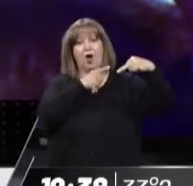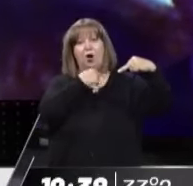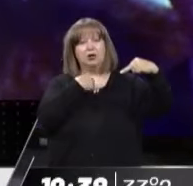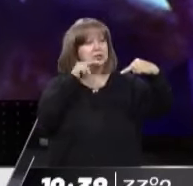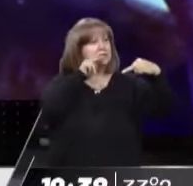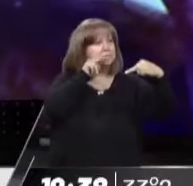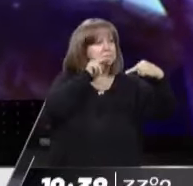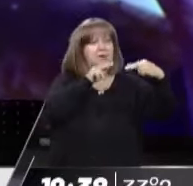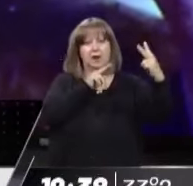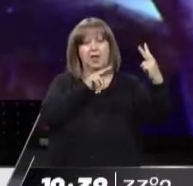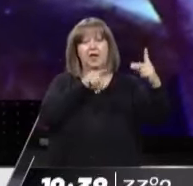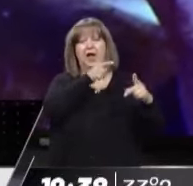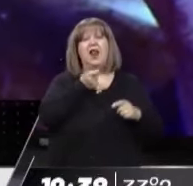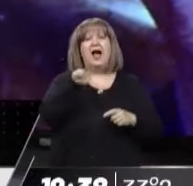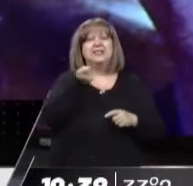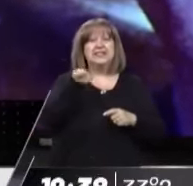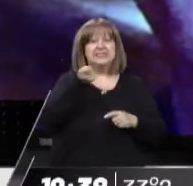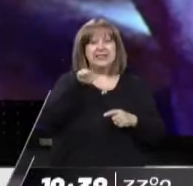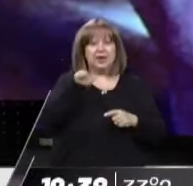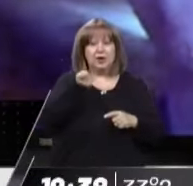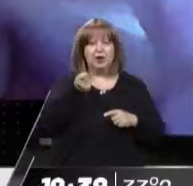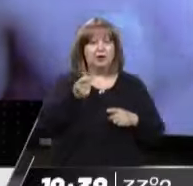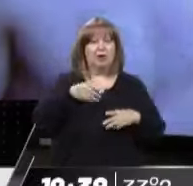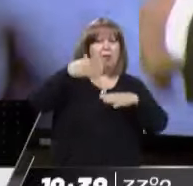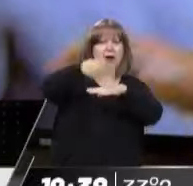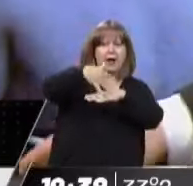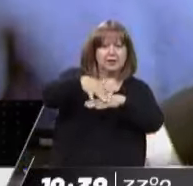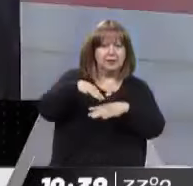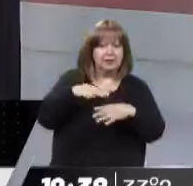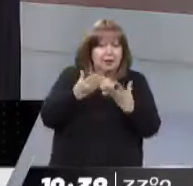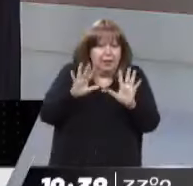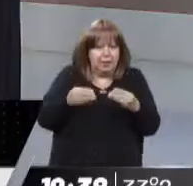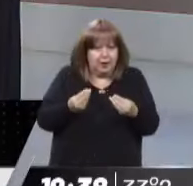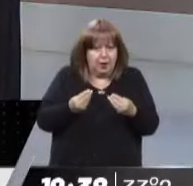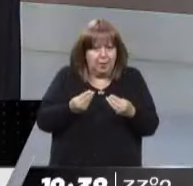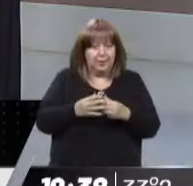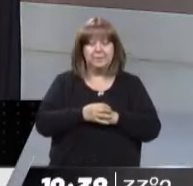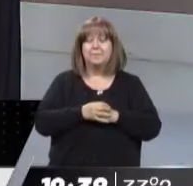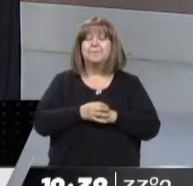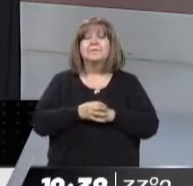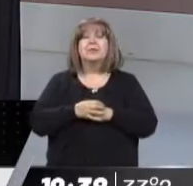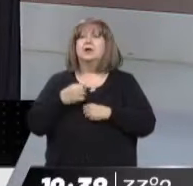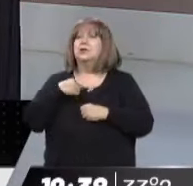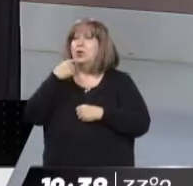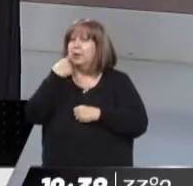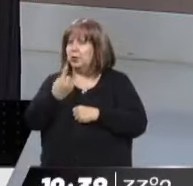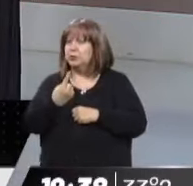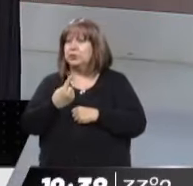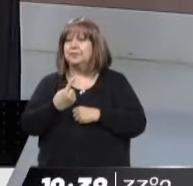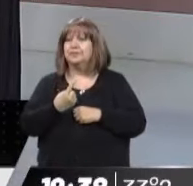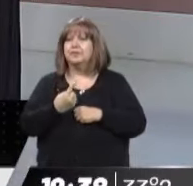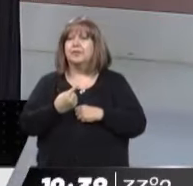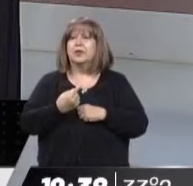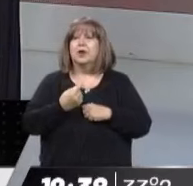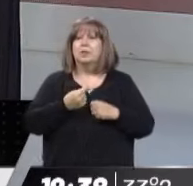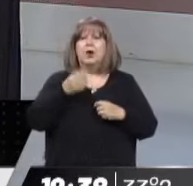cara y es un asesino, y un asesino no puede estar en la calle. Él jamás se dirigió a usted, o sea, ese perdón lo mandó a pedir